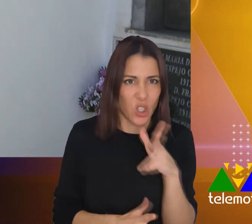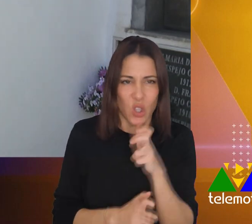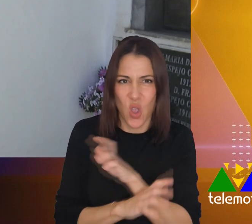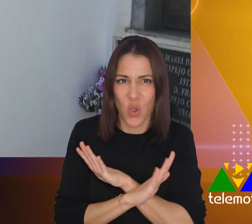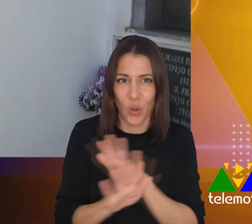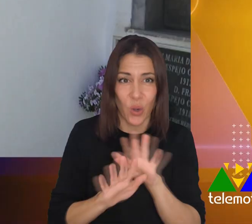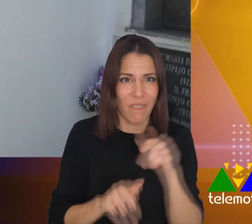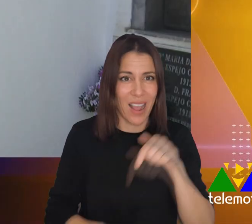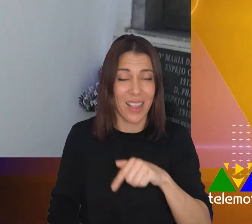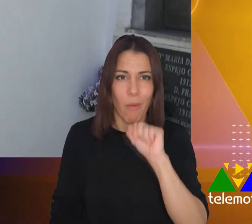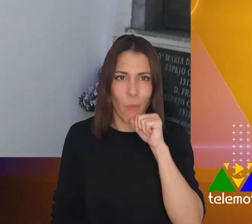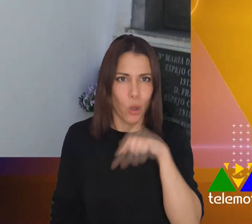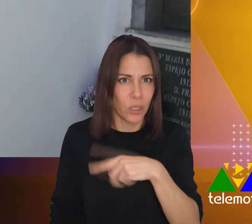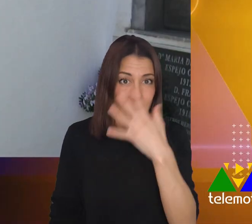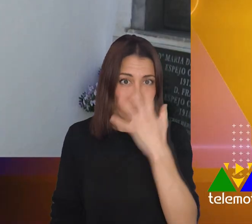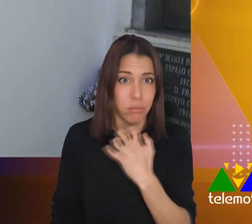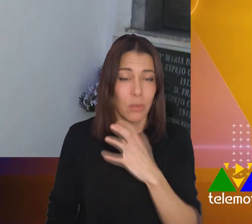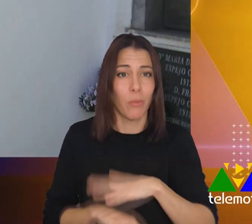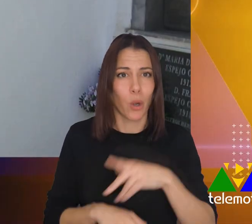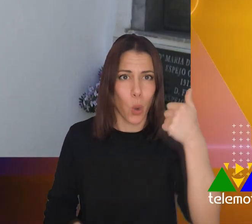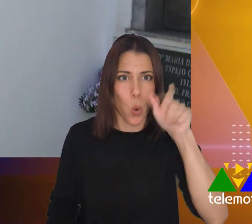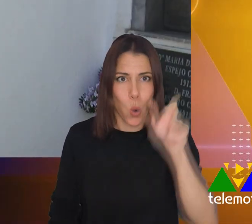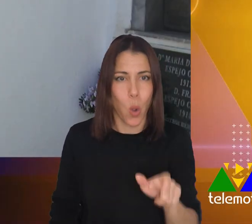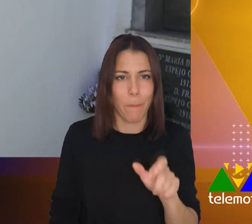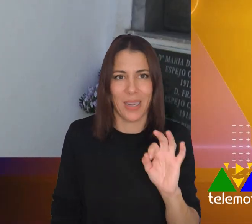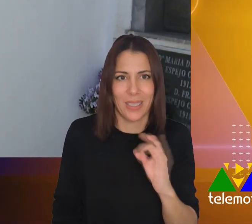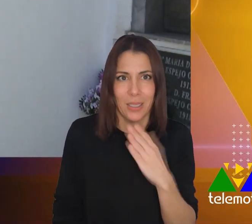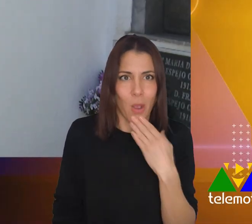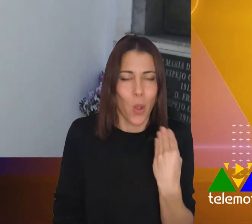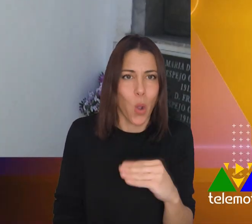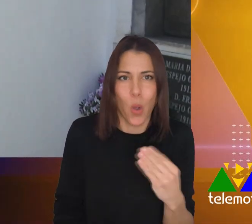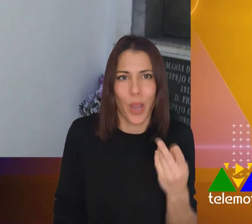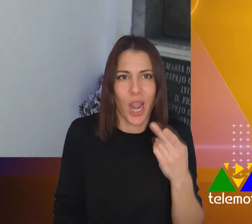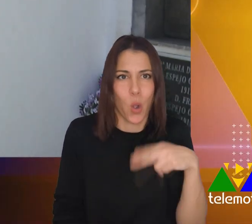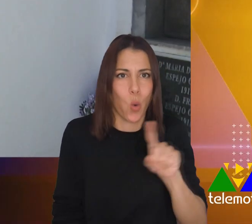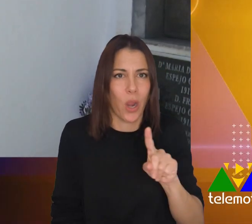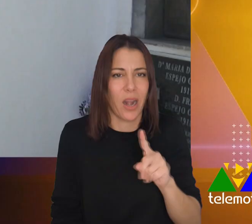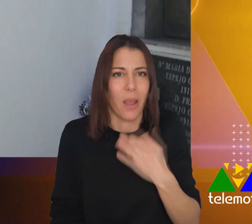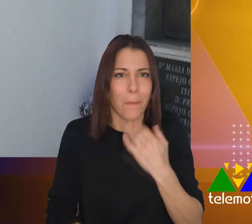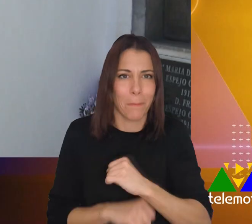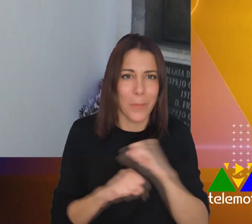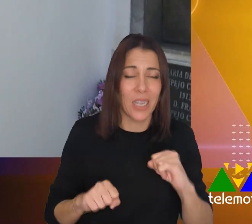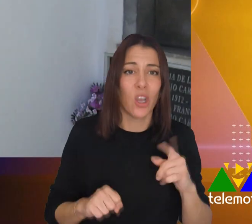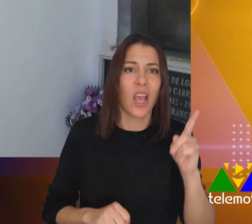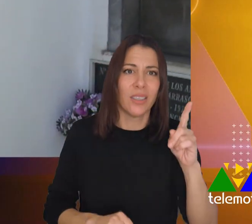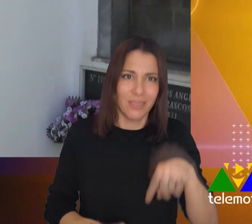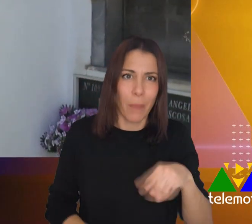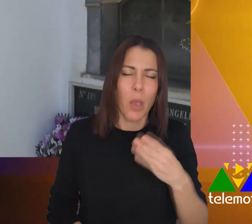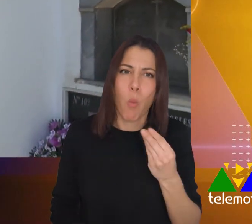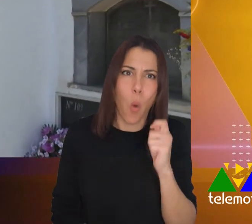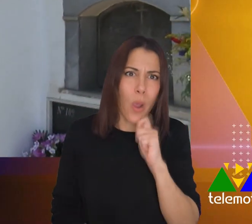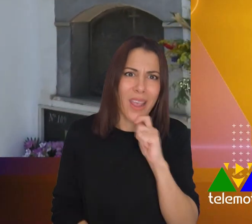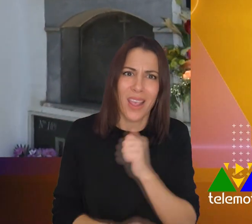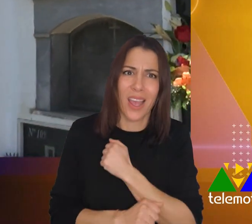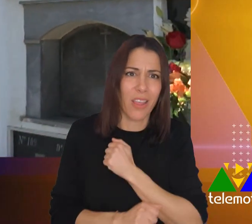tremendo en Motril, porque además no, era un hombre relativamente joven. Pues iba a decir, no era. No, era hombre, y además muy querido en Motril.